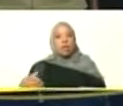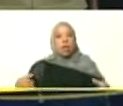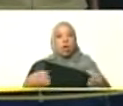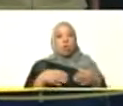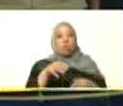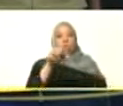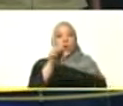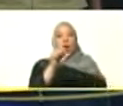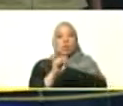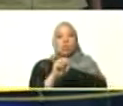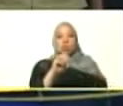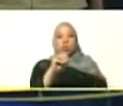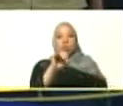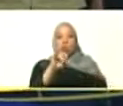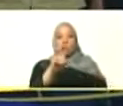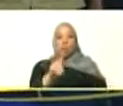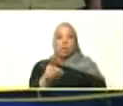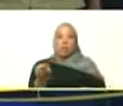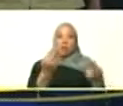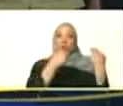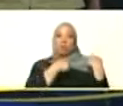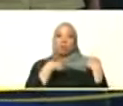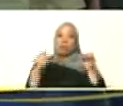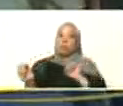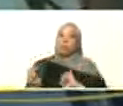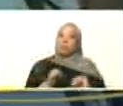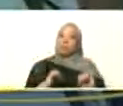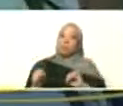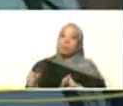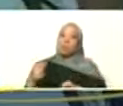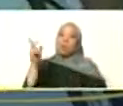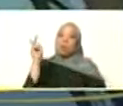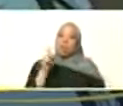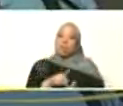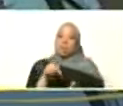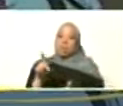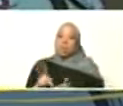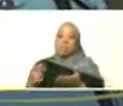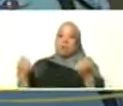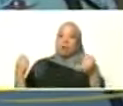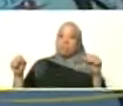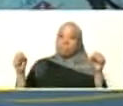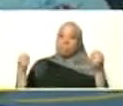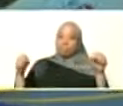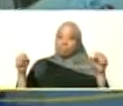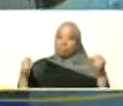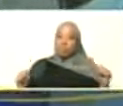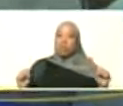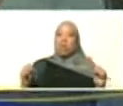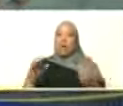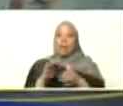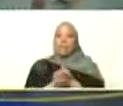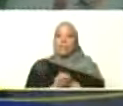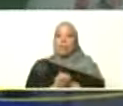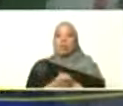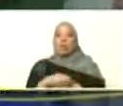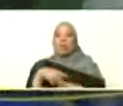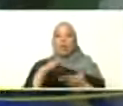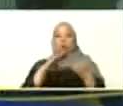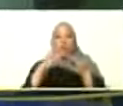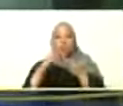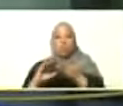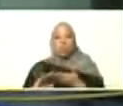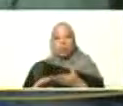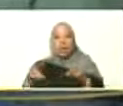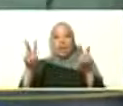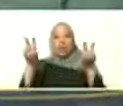los representantes y miembros de cada organización a participar activamente. Por supuesto, los compañeros de Barrio Nuevo Tricolor, en fin,